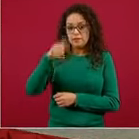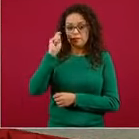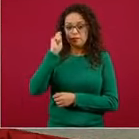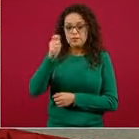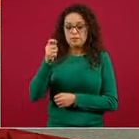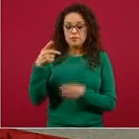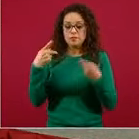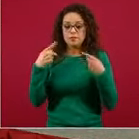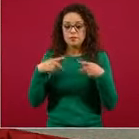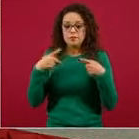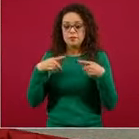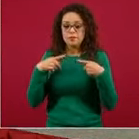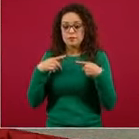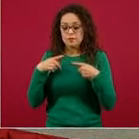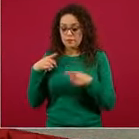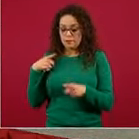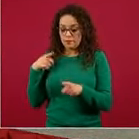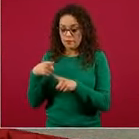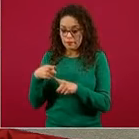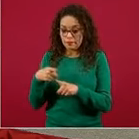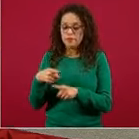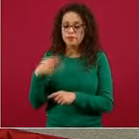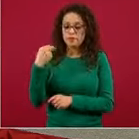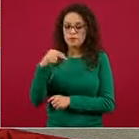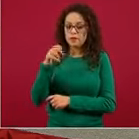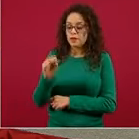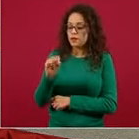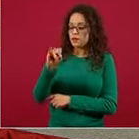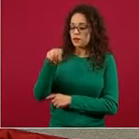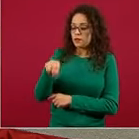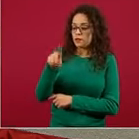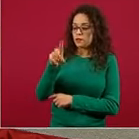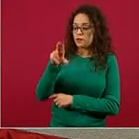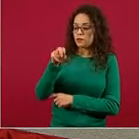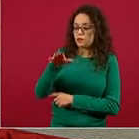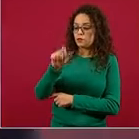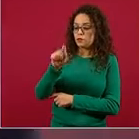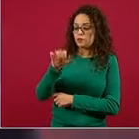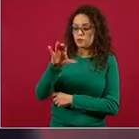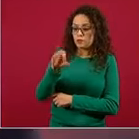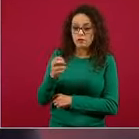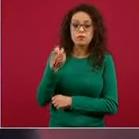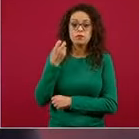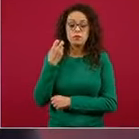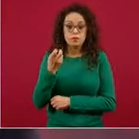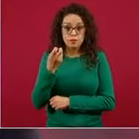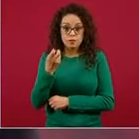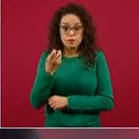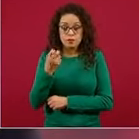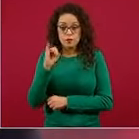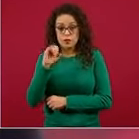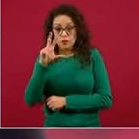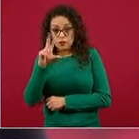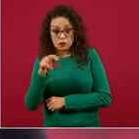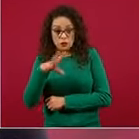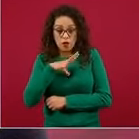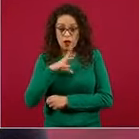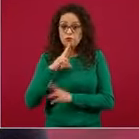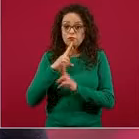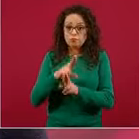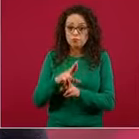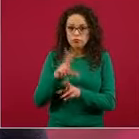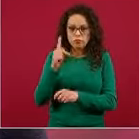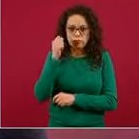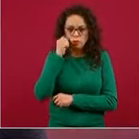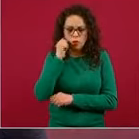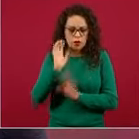las personas debe de ser sindromático y que por lo tanto, independientemente de un resultado o no, es decir,